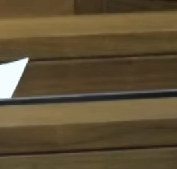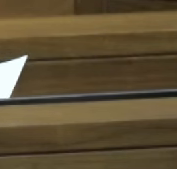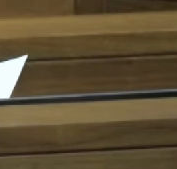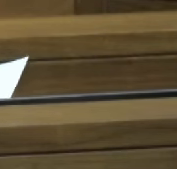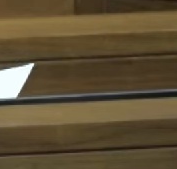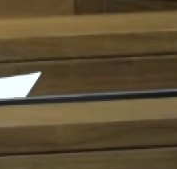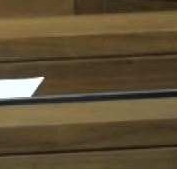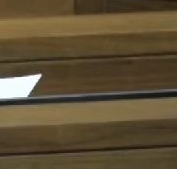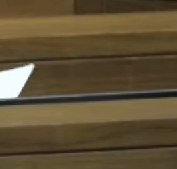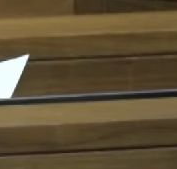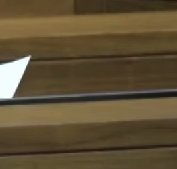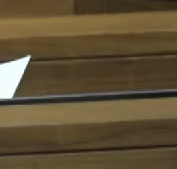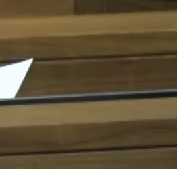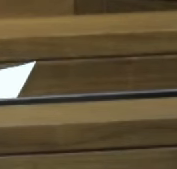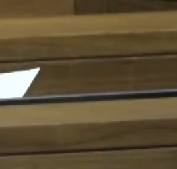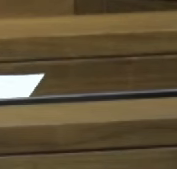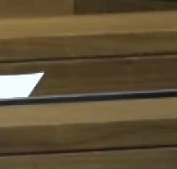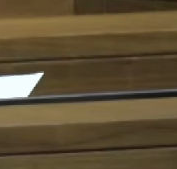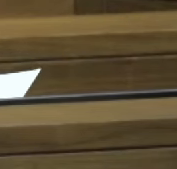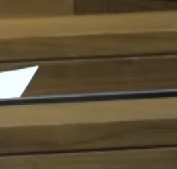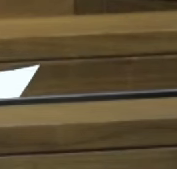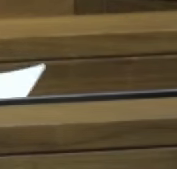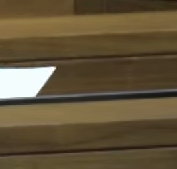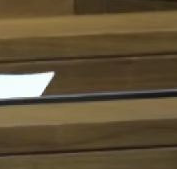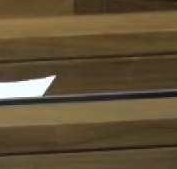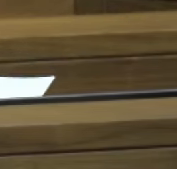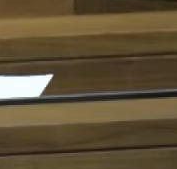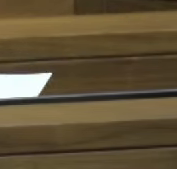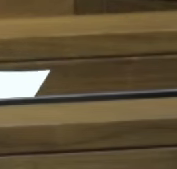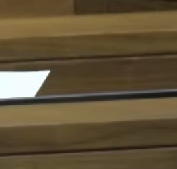sesión para conocer el expediente número